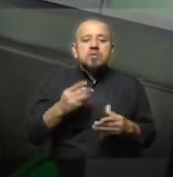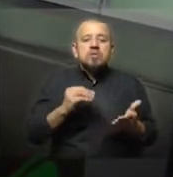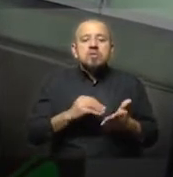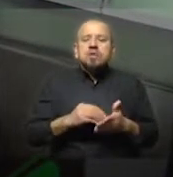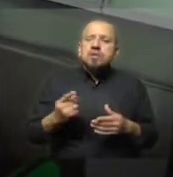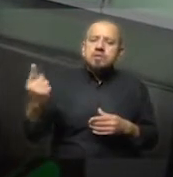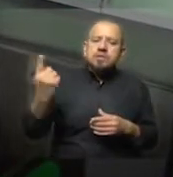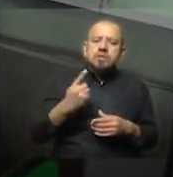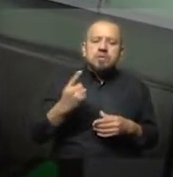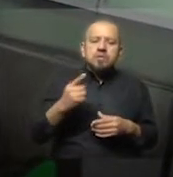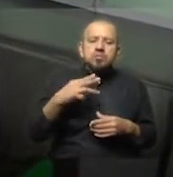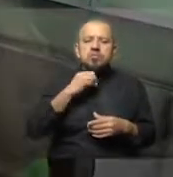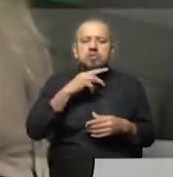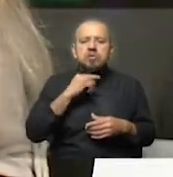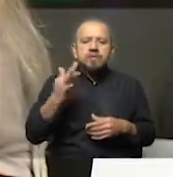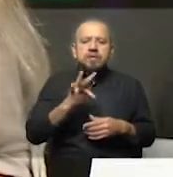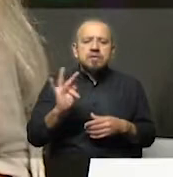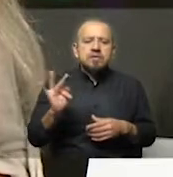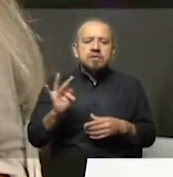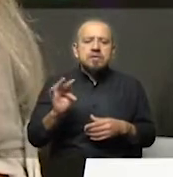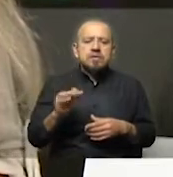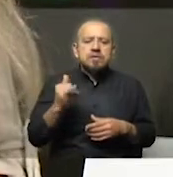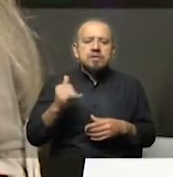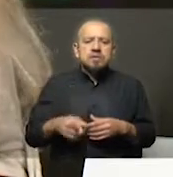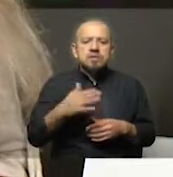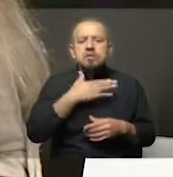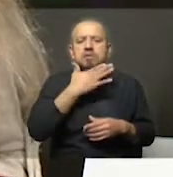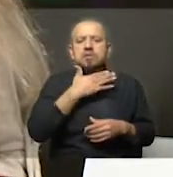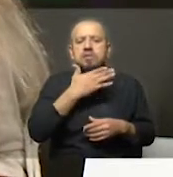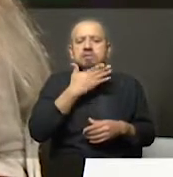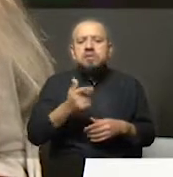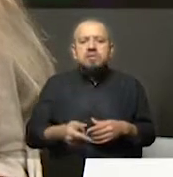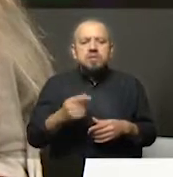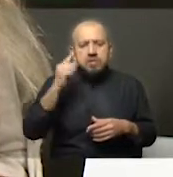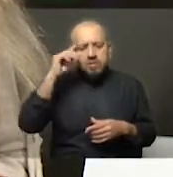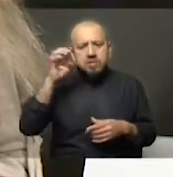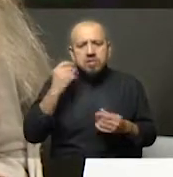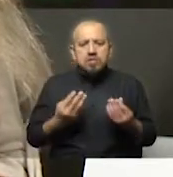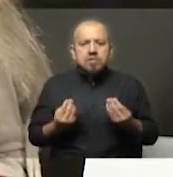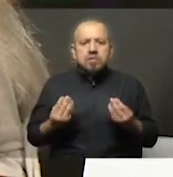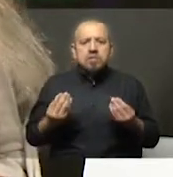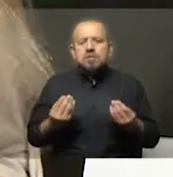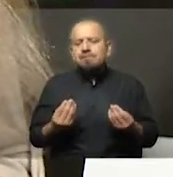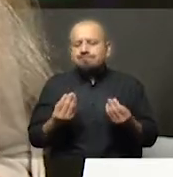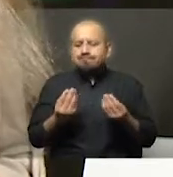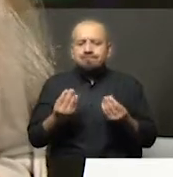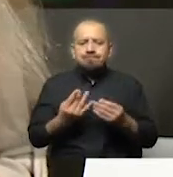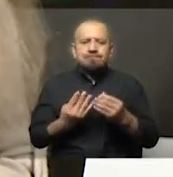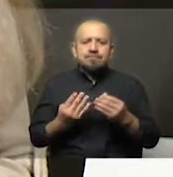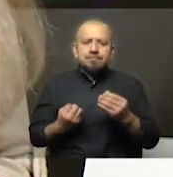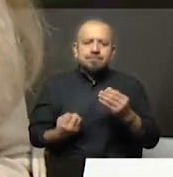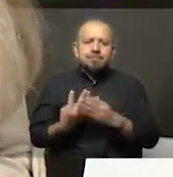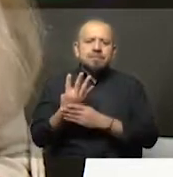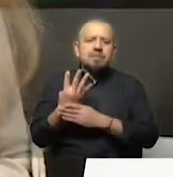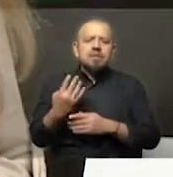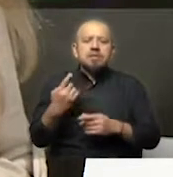vino muchacho francés que tenía como un absceso de grasa y yo no me acordaba Cuál era la plata porque no es muy común eso hay consultas que